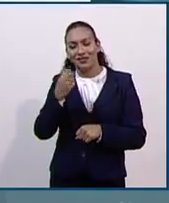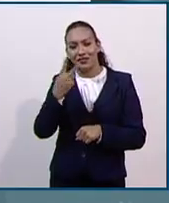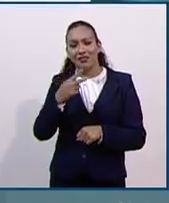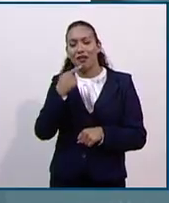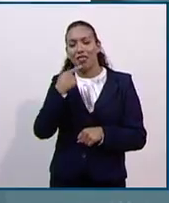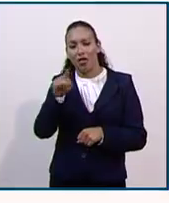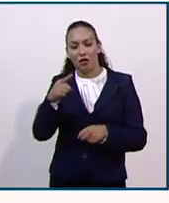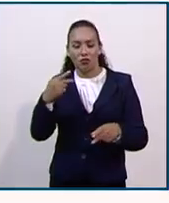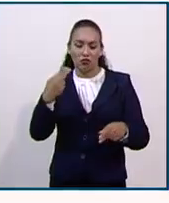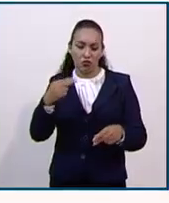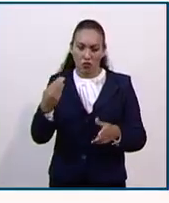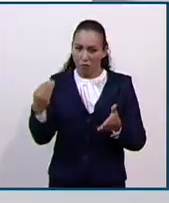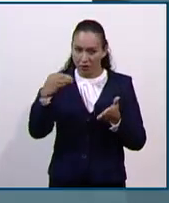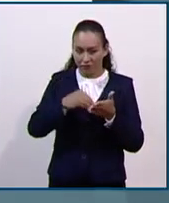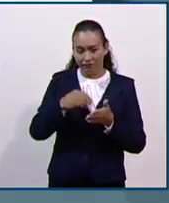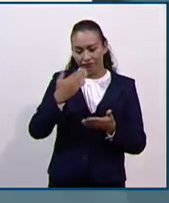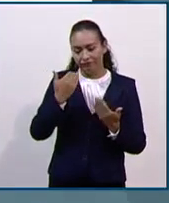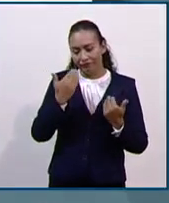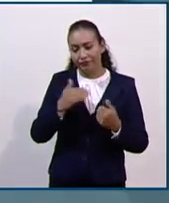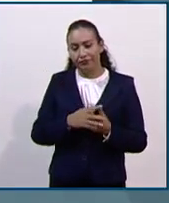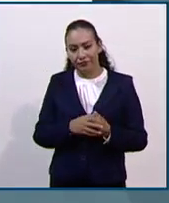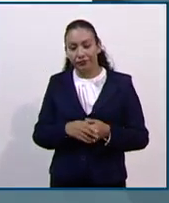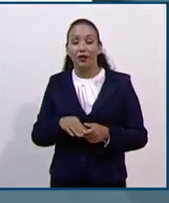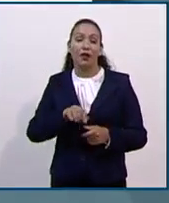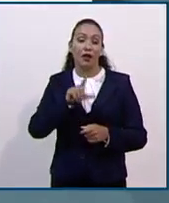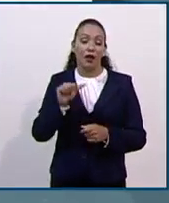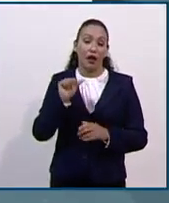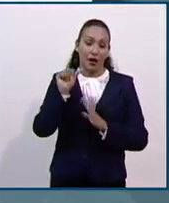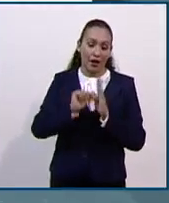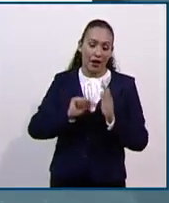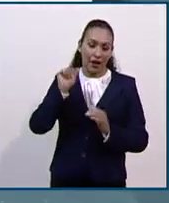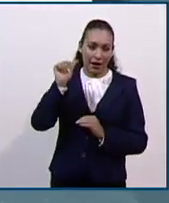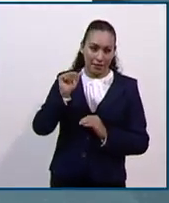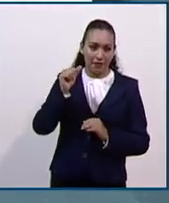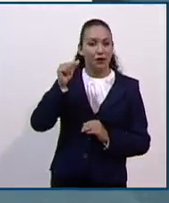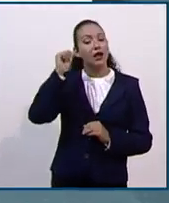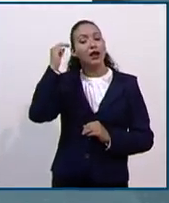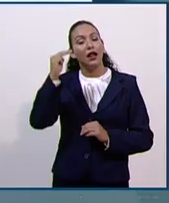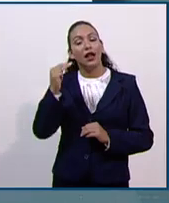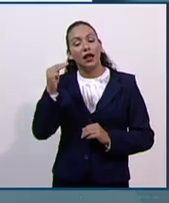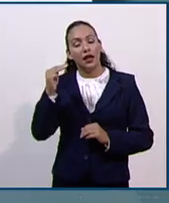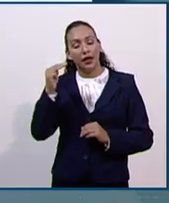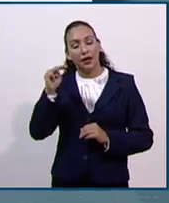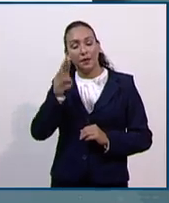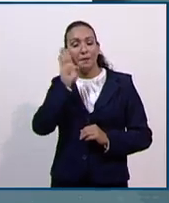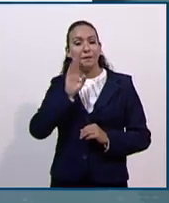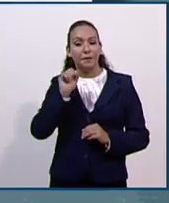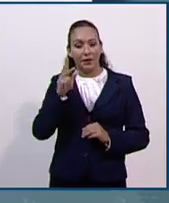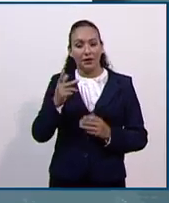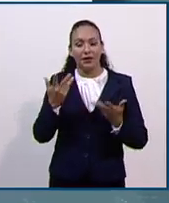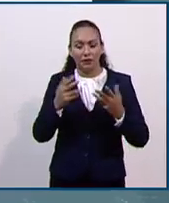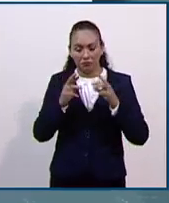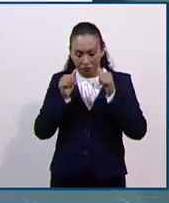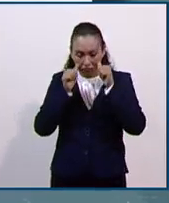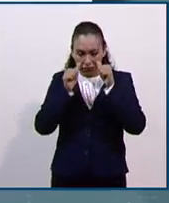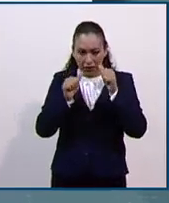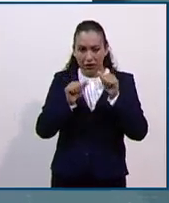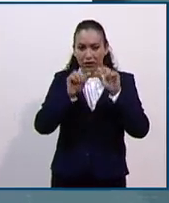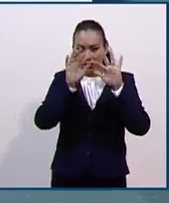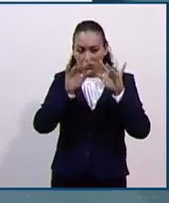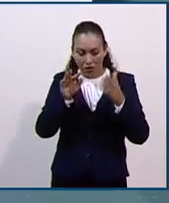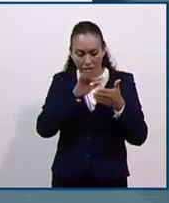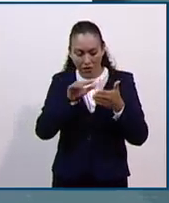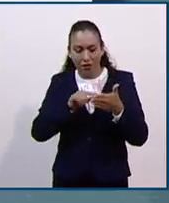denuncias anónimas. El 9 de abril, la ministra presidenta dio trámite a un escrito anónimo mediante el cual se denunció a